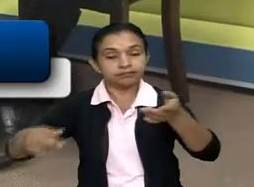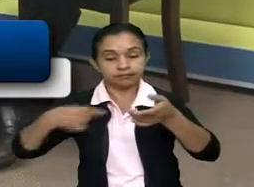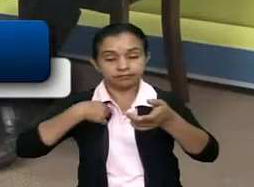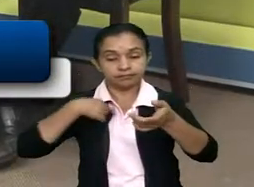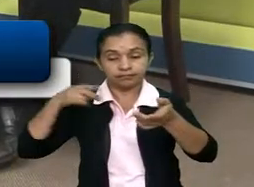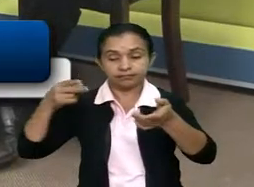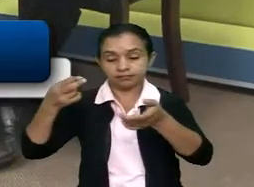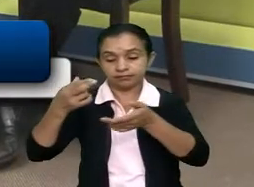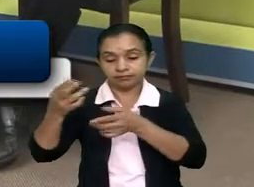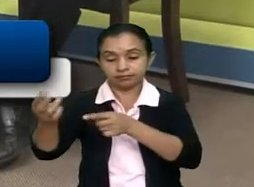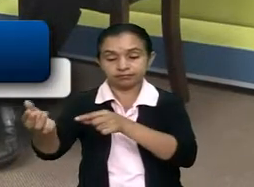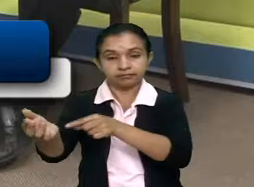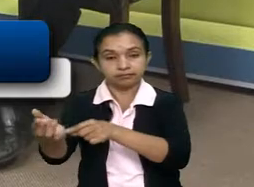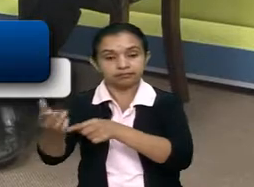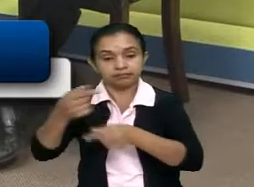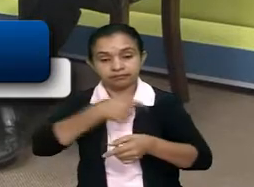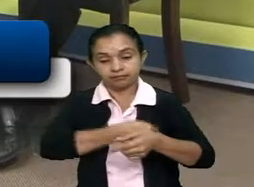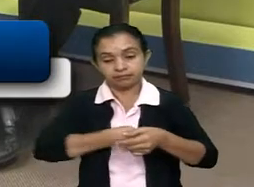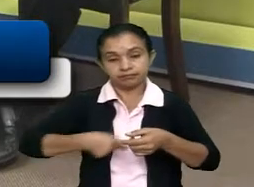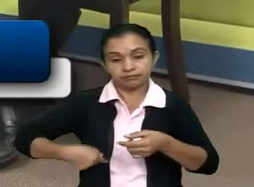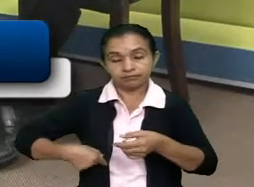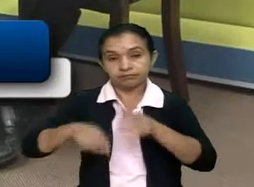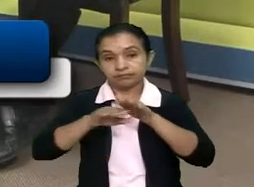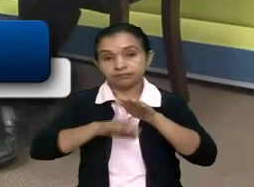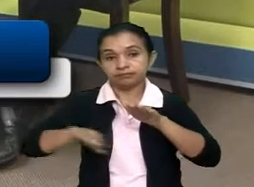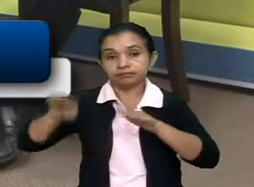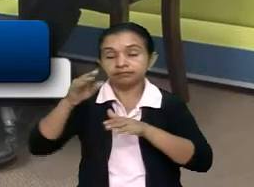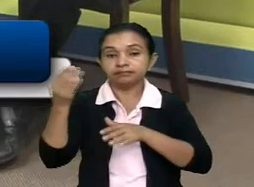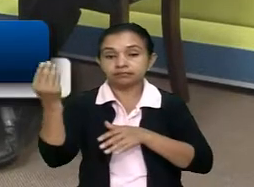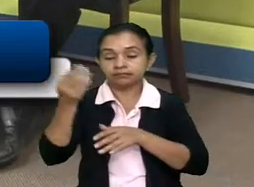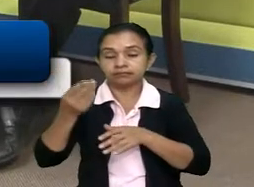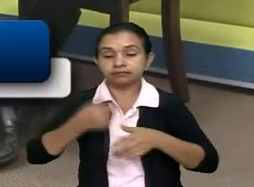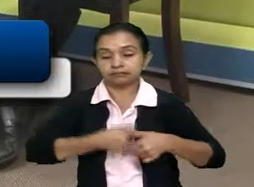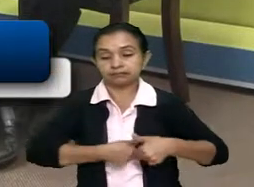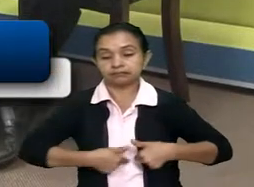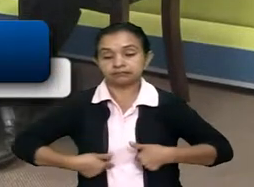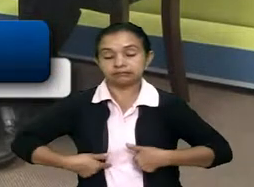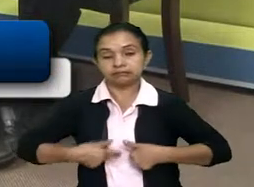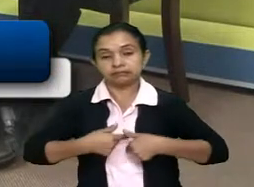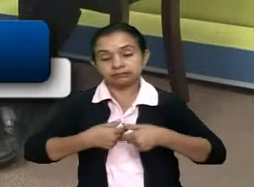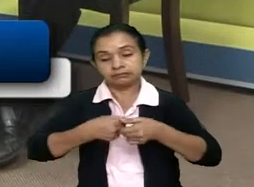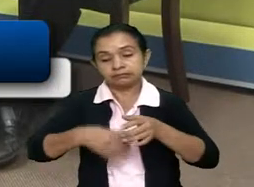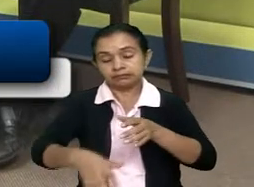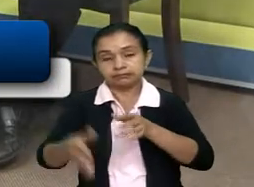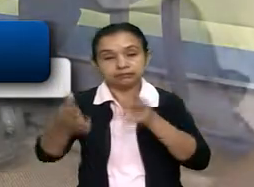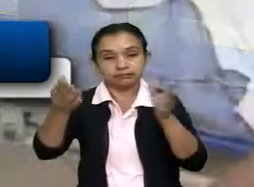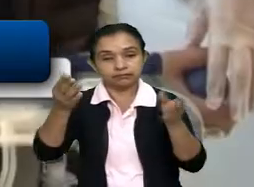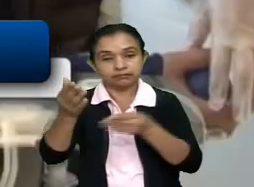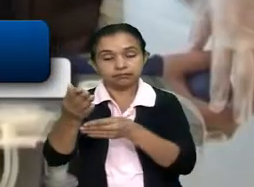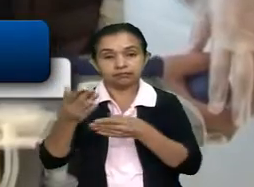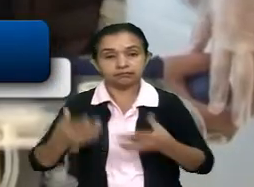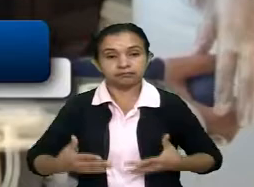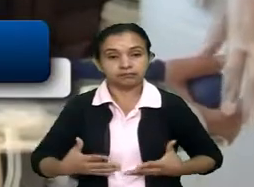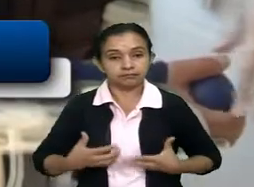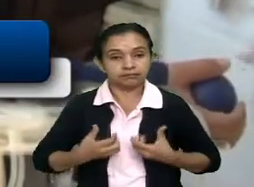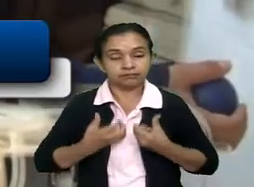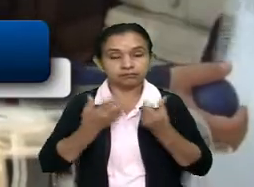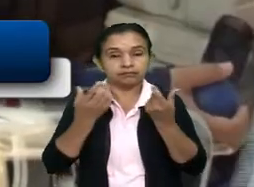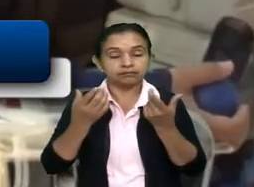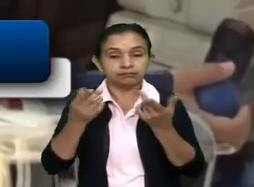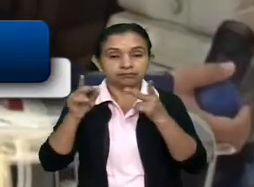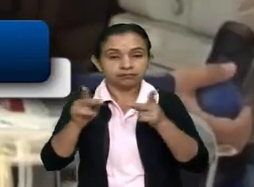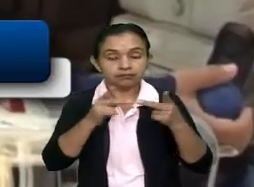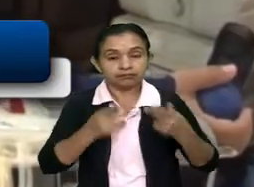con cirugías que van en cirugía las cirugías son las que más consumen sangre y detrás están los servicios de hematología que consumen las leucemias